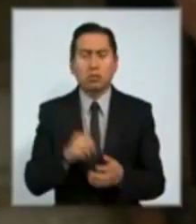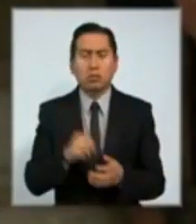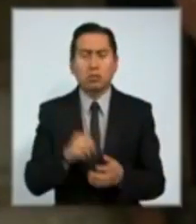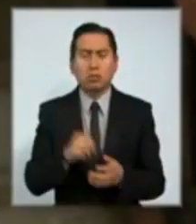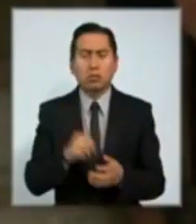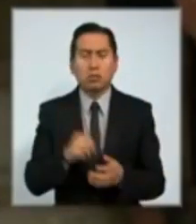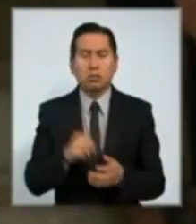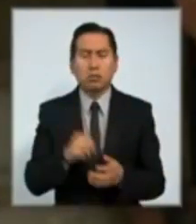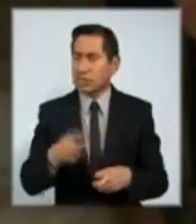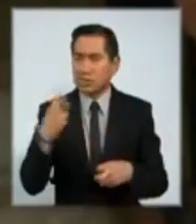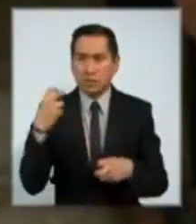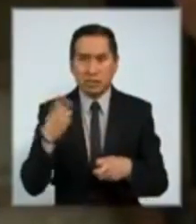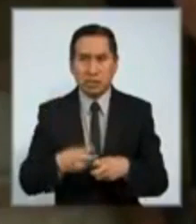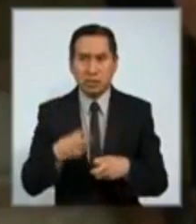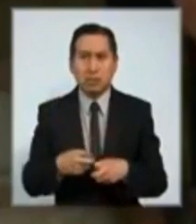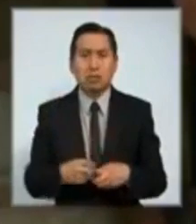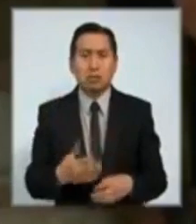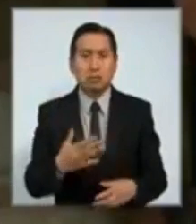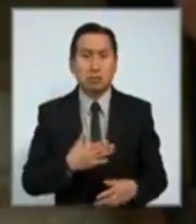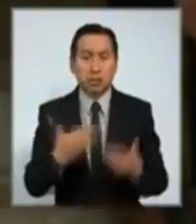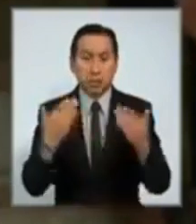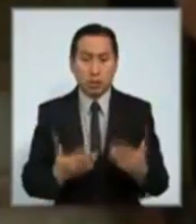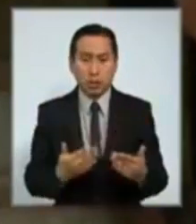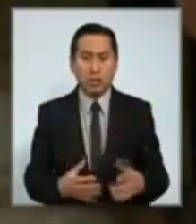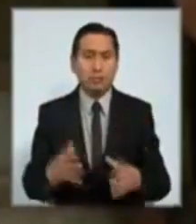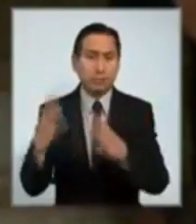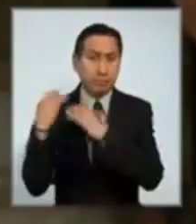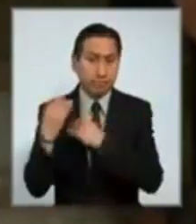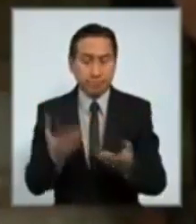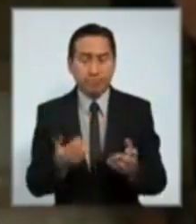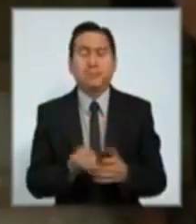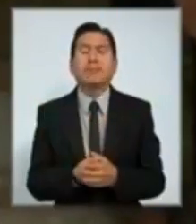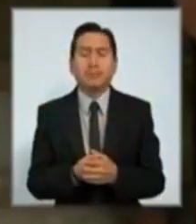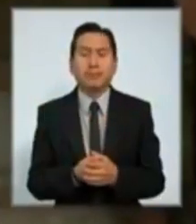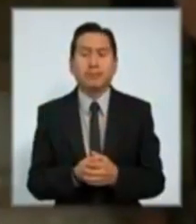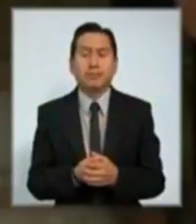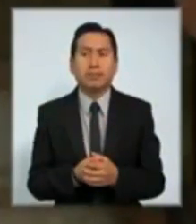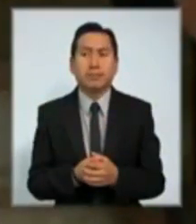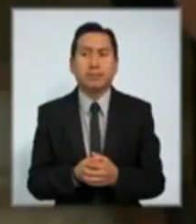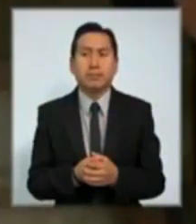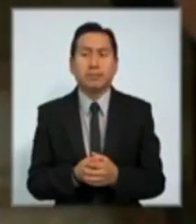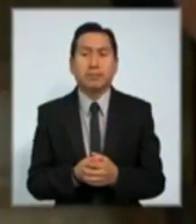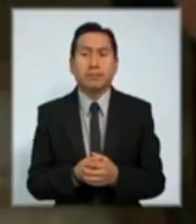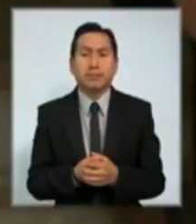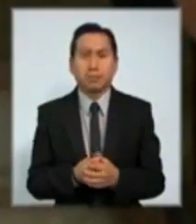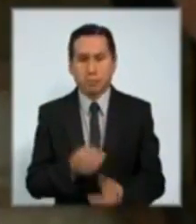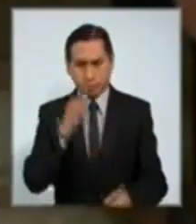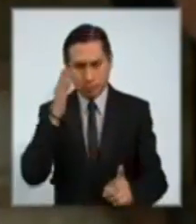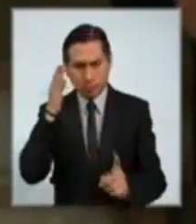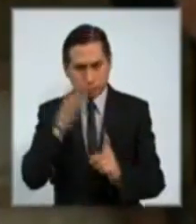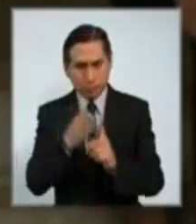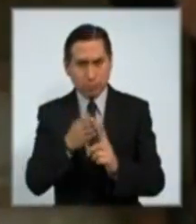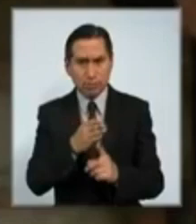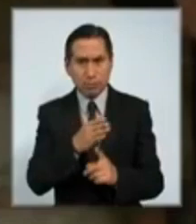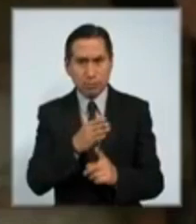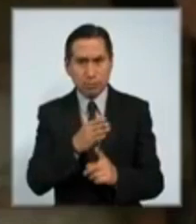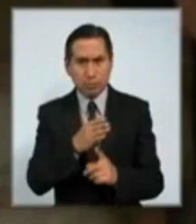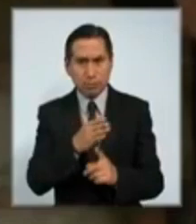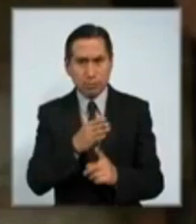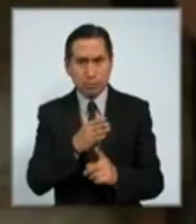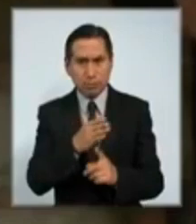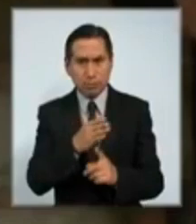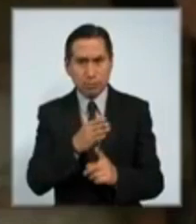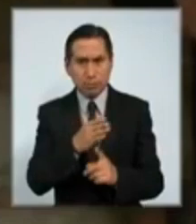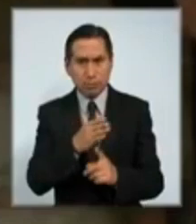tan difícil que me ha tocado ejercer. Porque más allá de la firmeza y de las decisiones